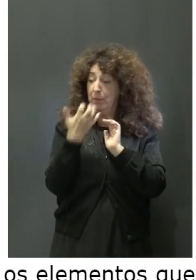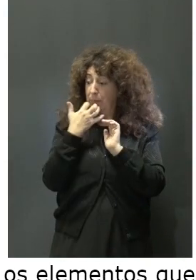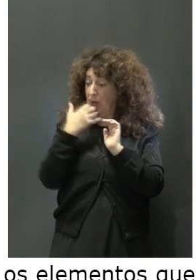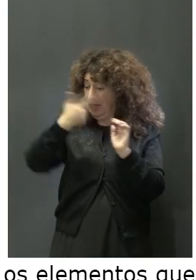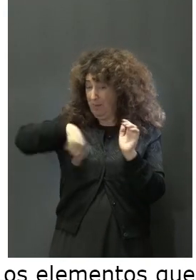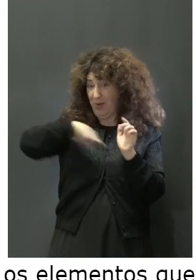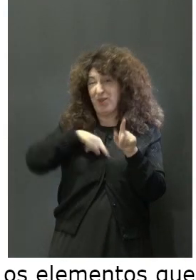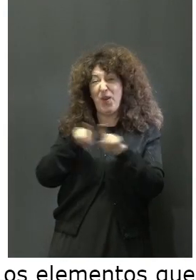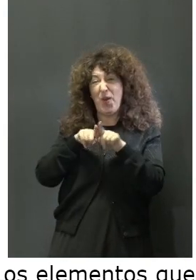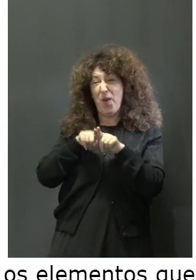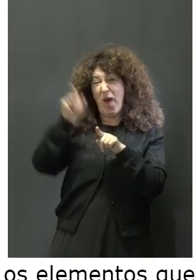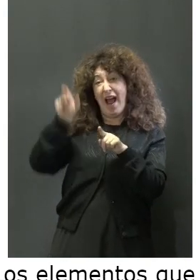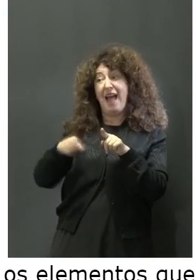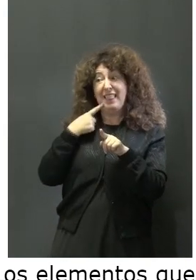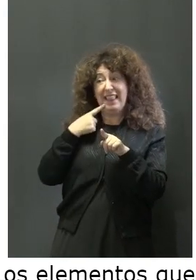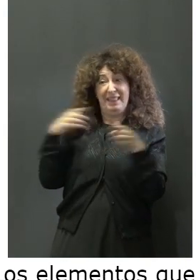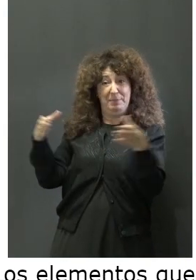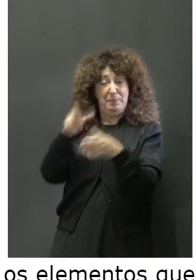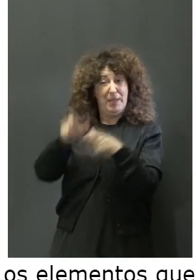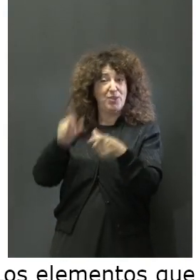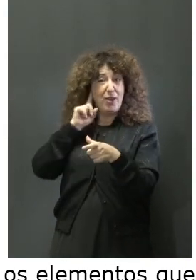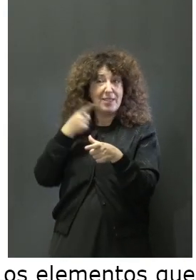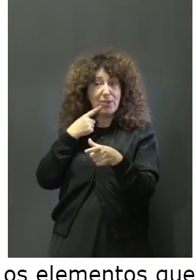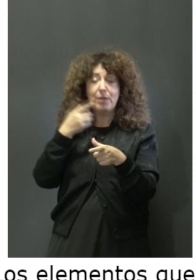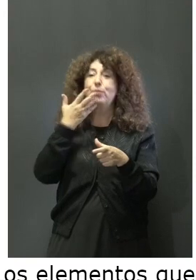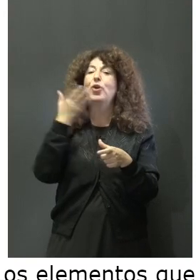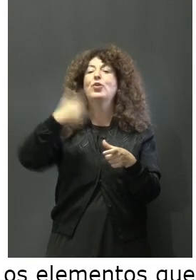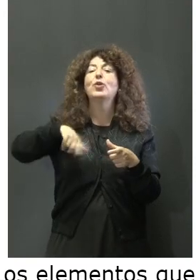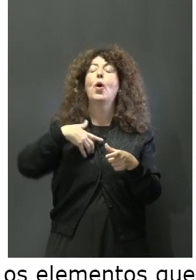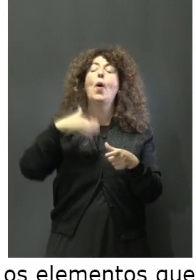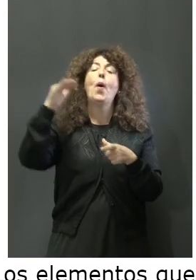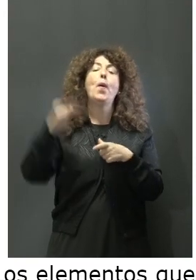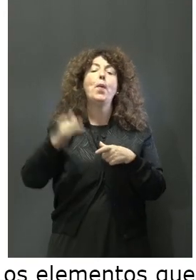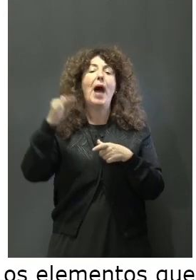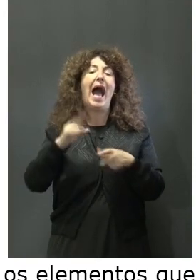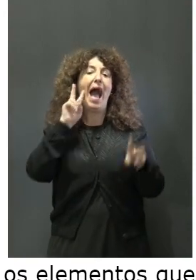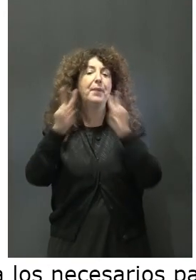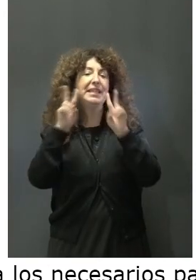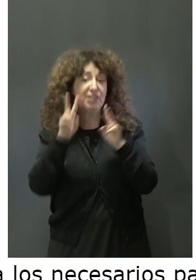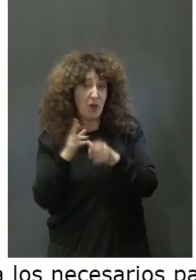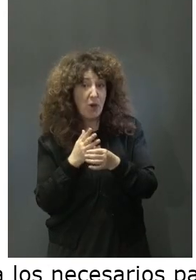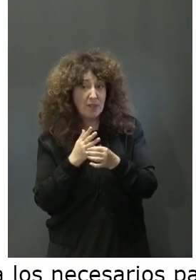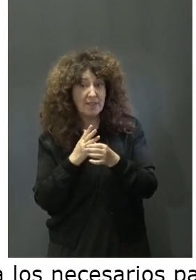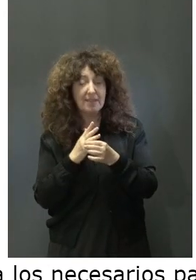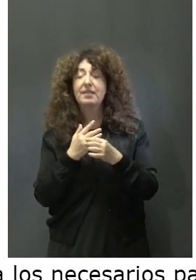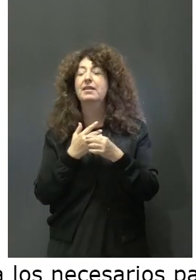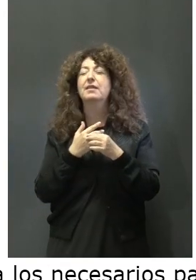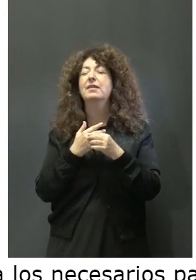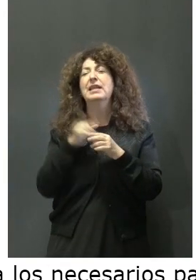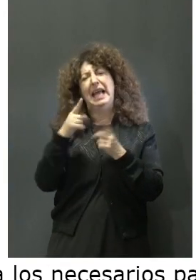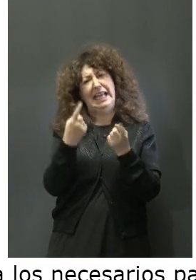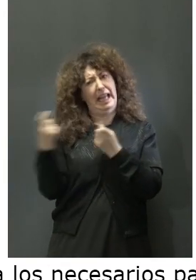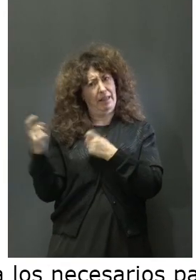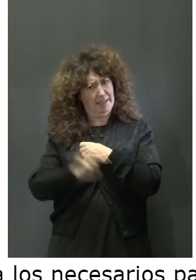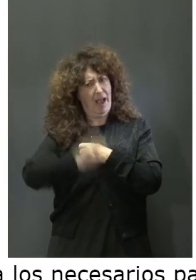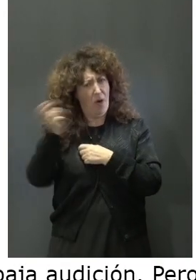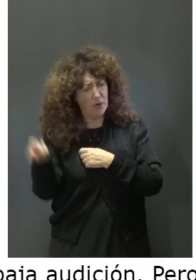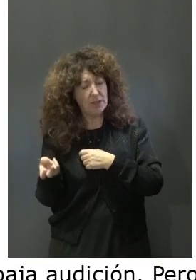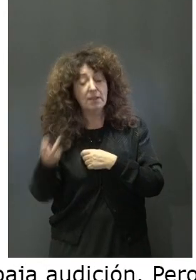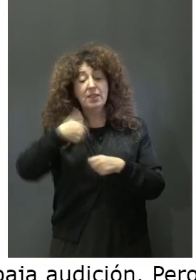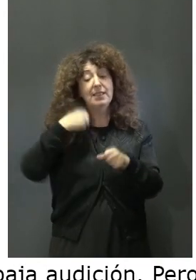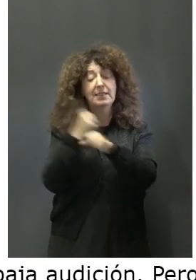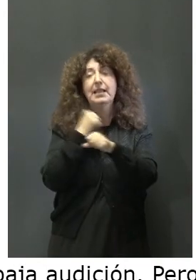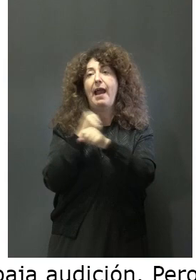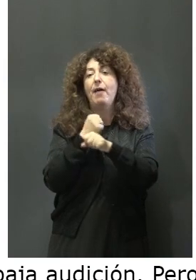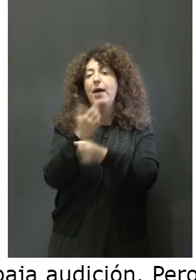igual que han mencionado personas sordas, pues baja visión, que es otro tipo de necesidad, pues cuando trabajamos,